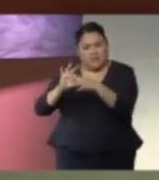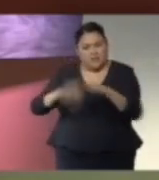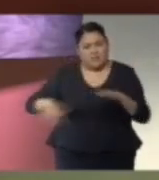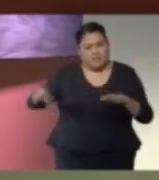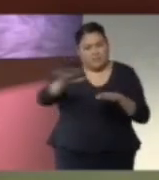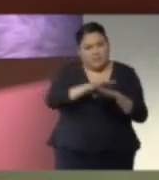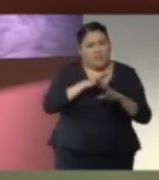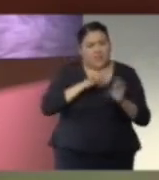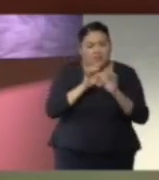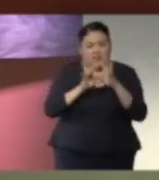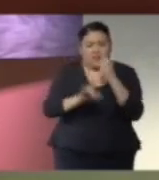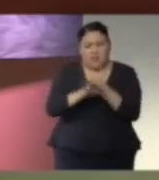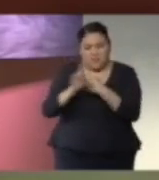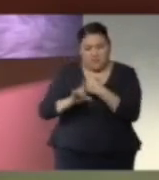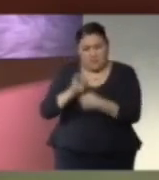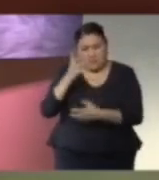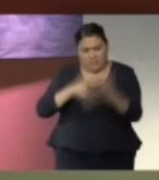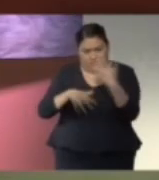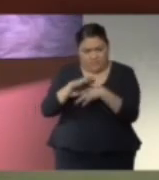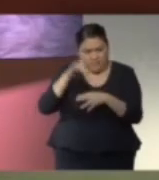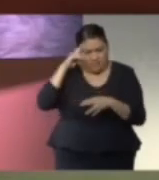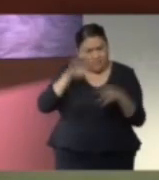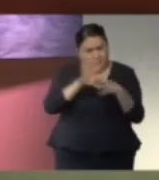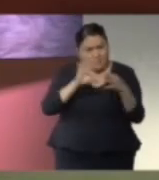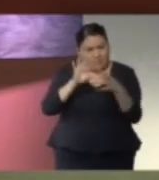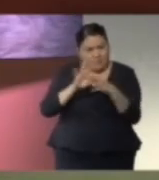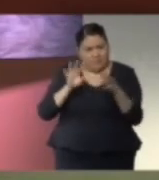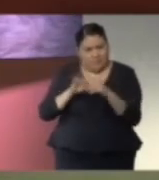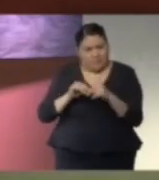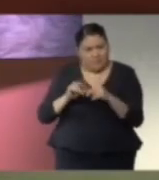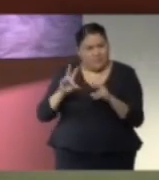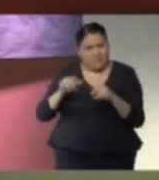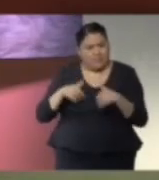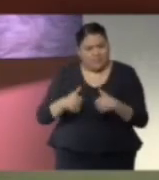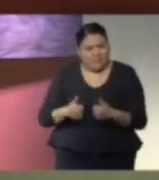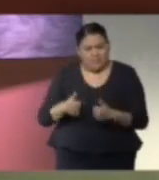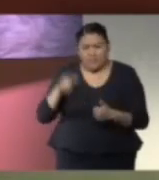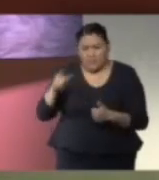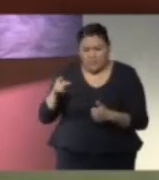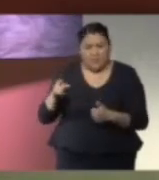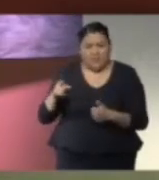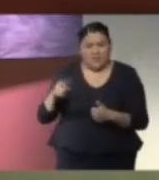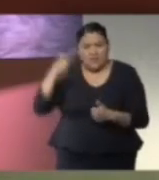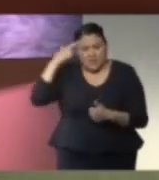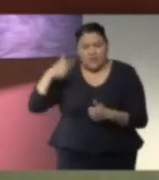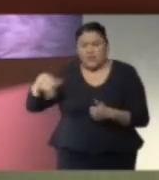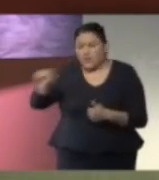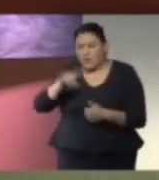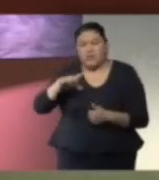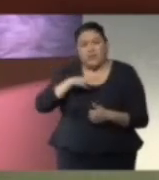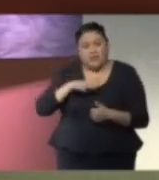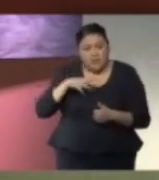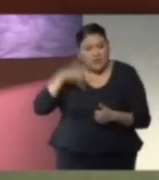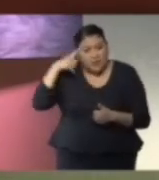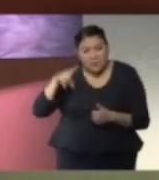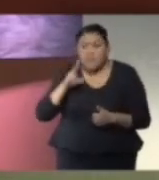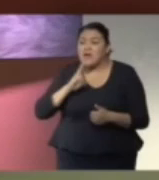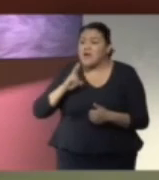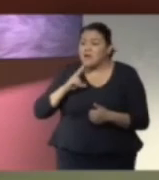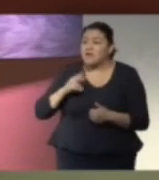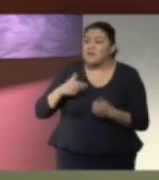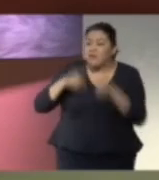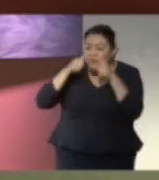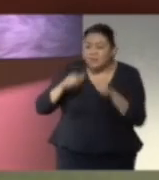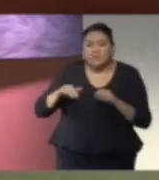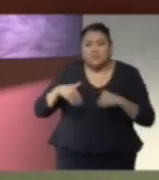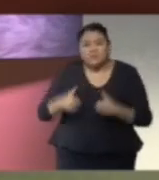de problemáticas que no se entienden, que se cree que no existen o que ni siquiera hay una sensibilidad para poderlas